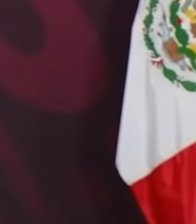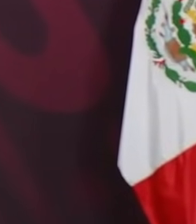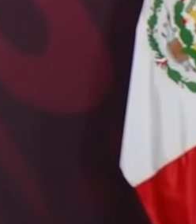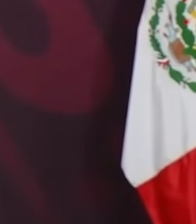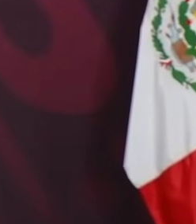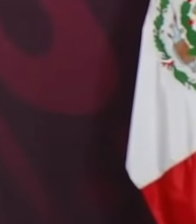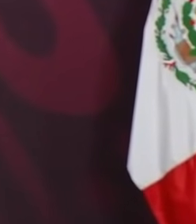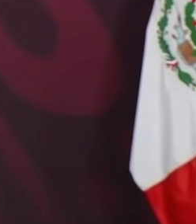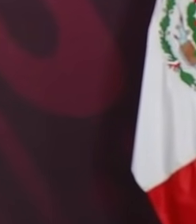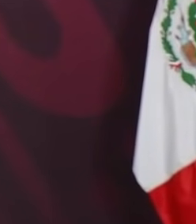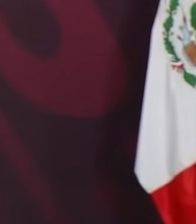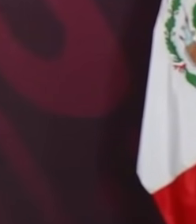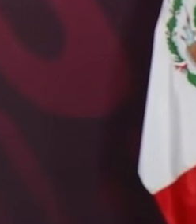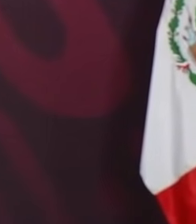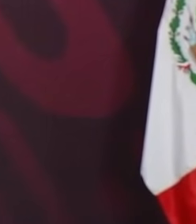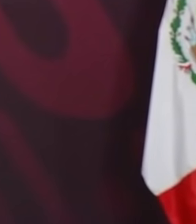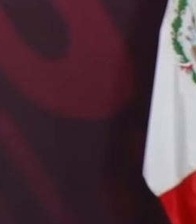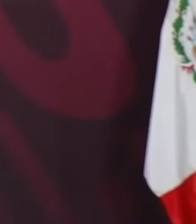Entonces, eso es